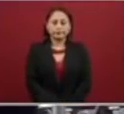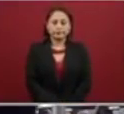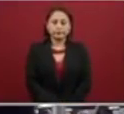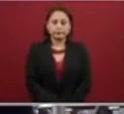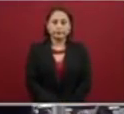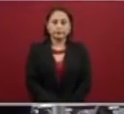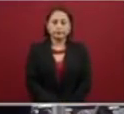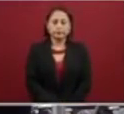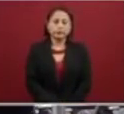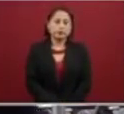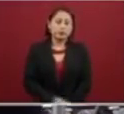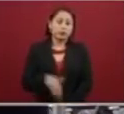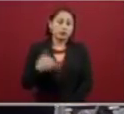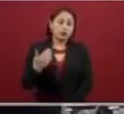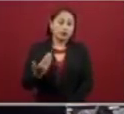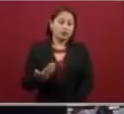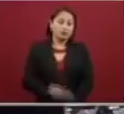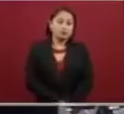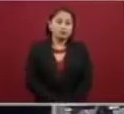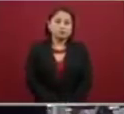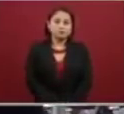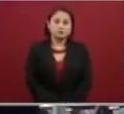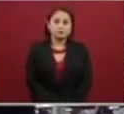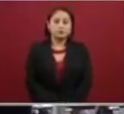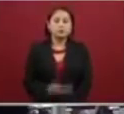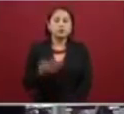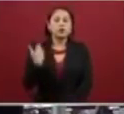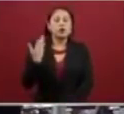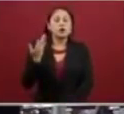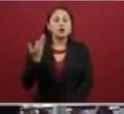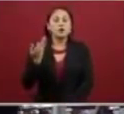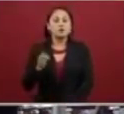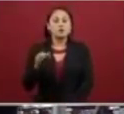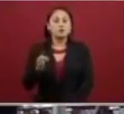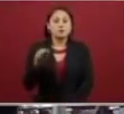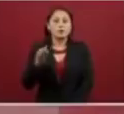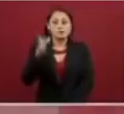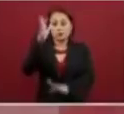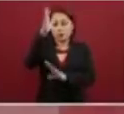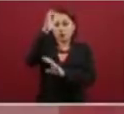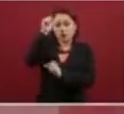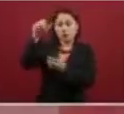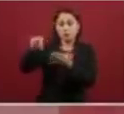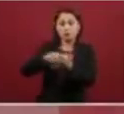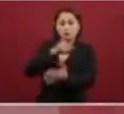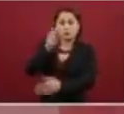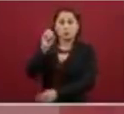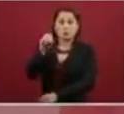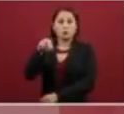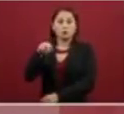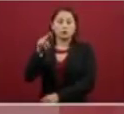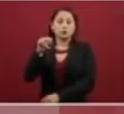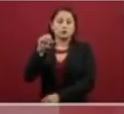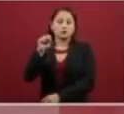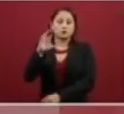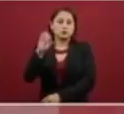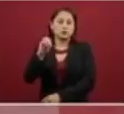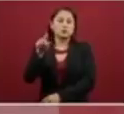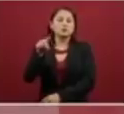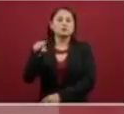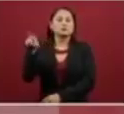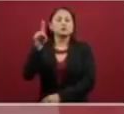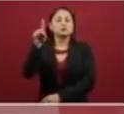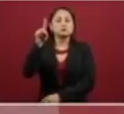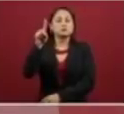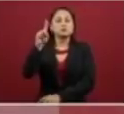En febrero se firmó un acuerdo con la UNESCO para supervisar